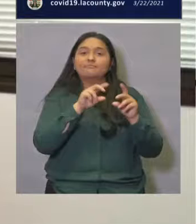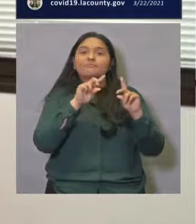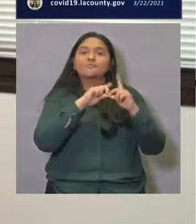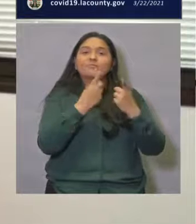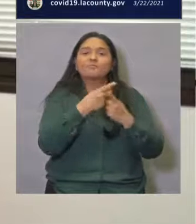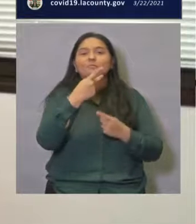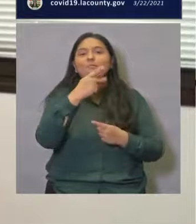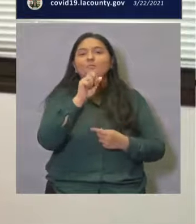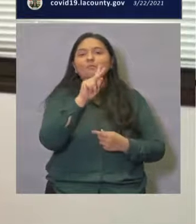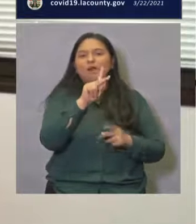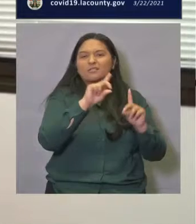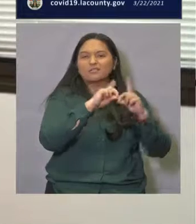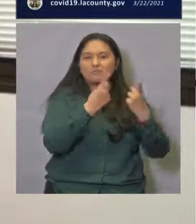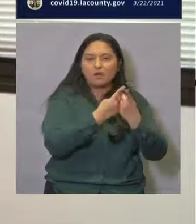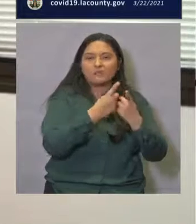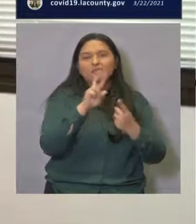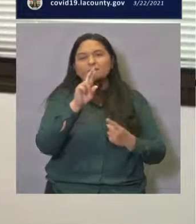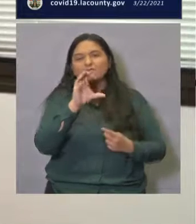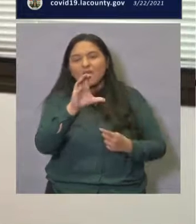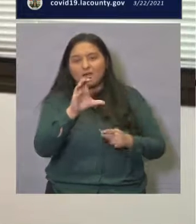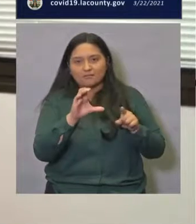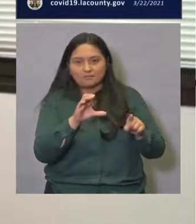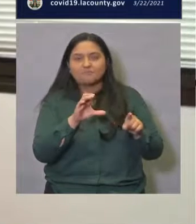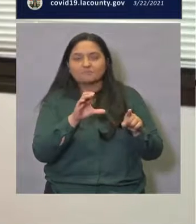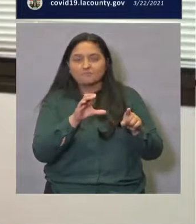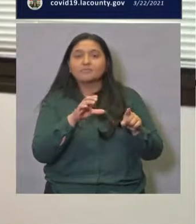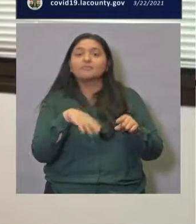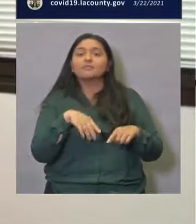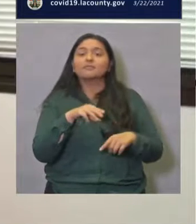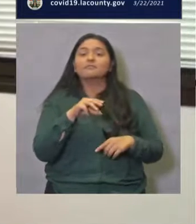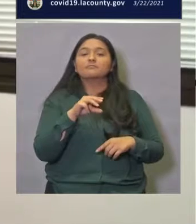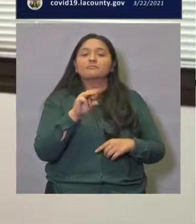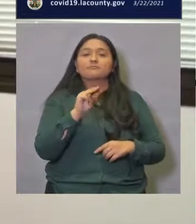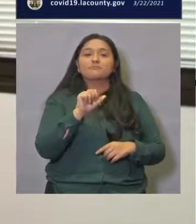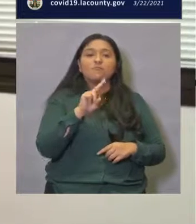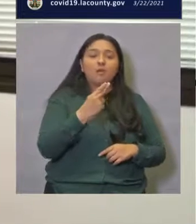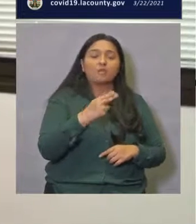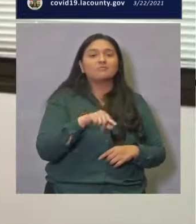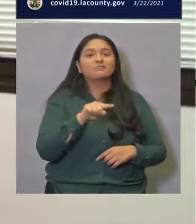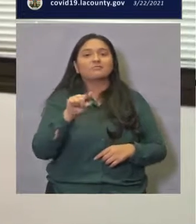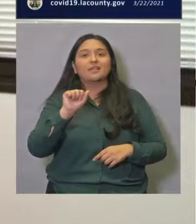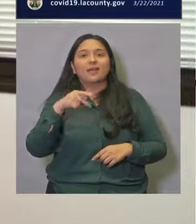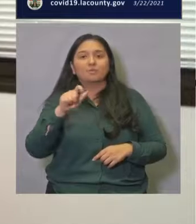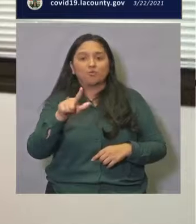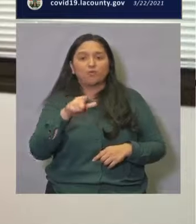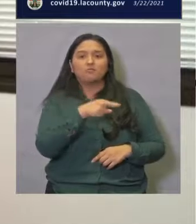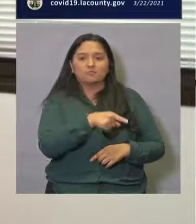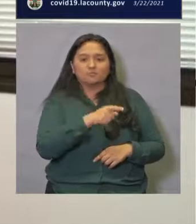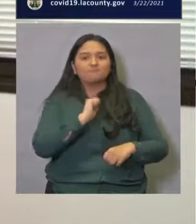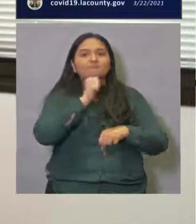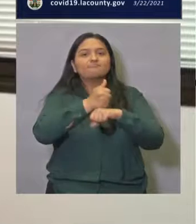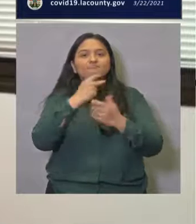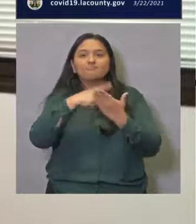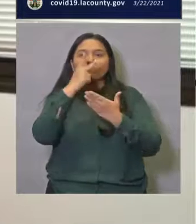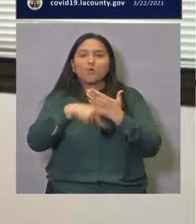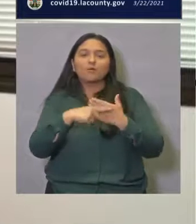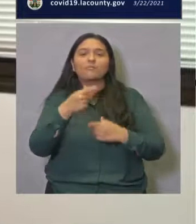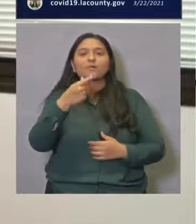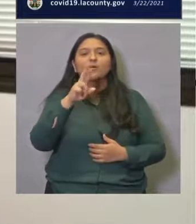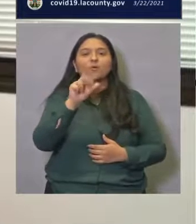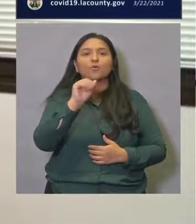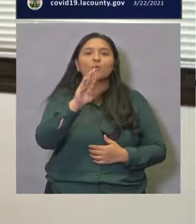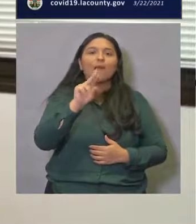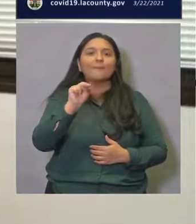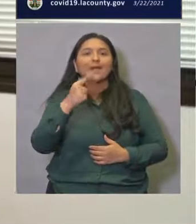Recreación. Durante el mes de marzo y abril están organizando un evento de toma y lleva, grab and go, por automóvil